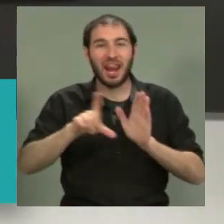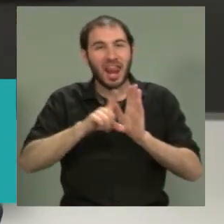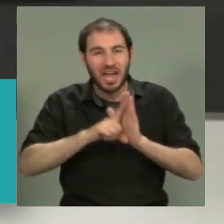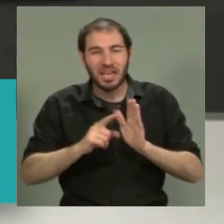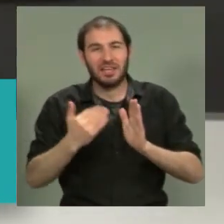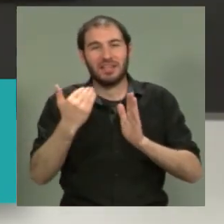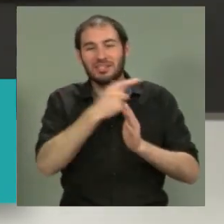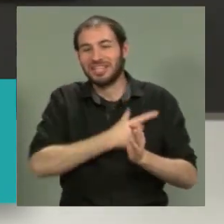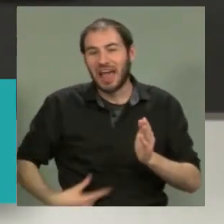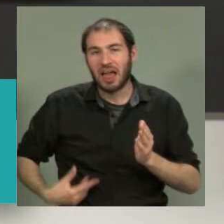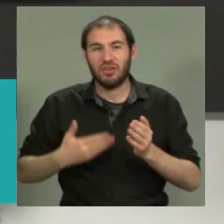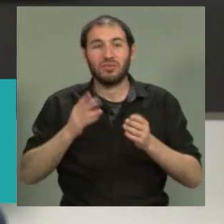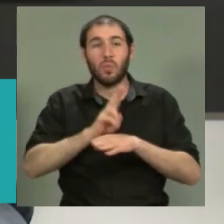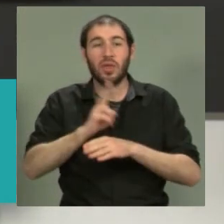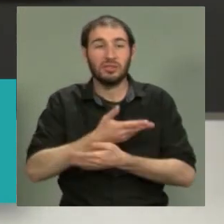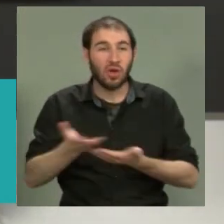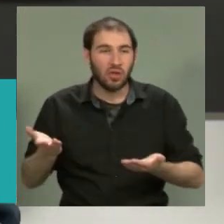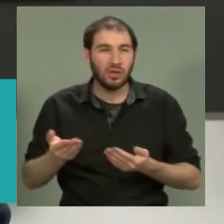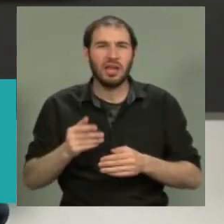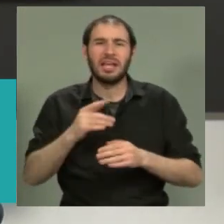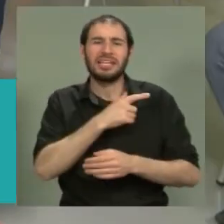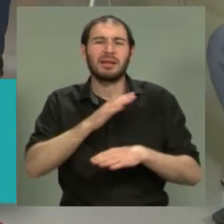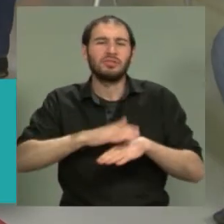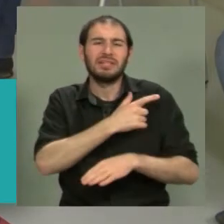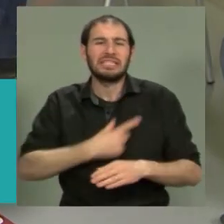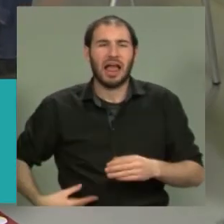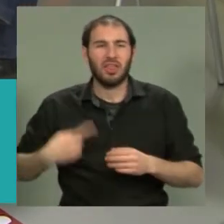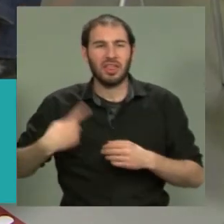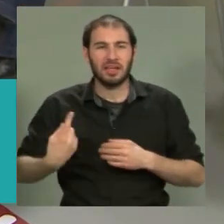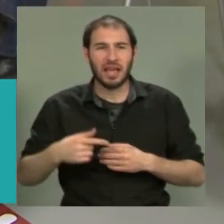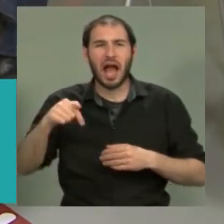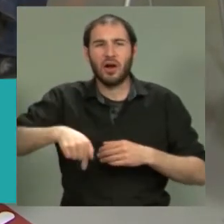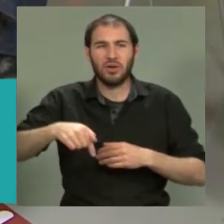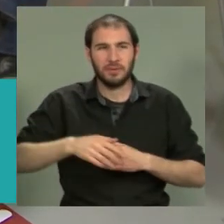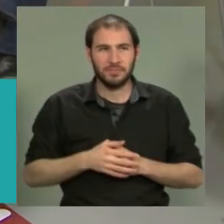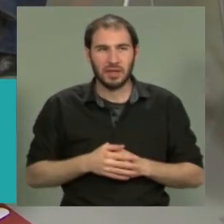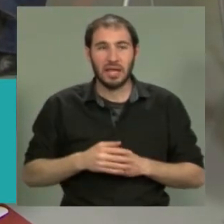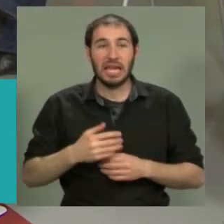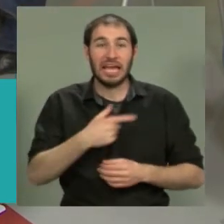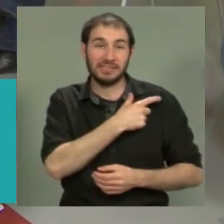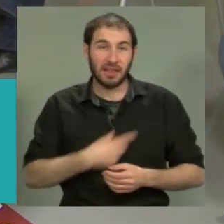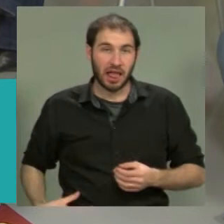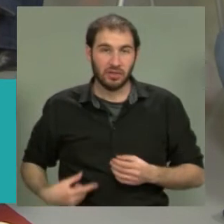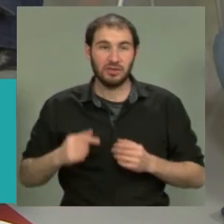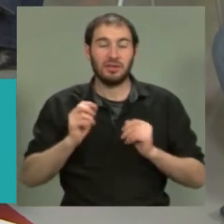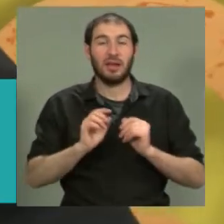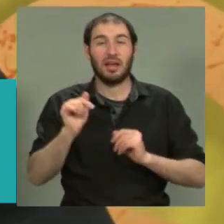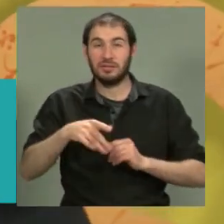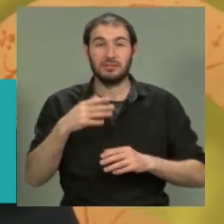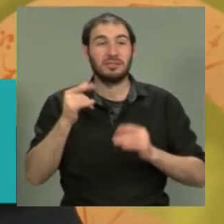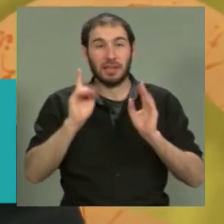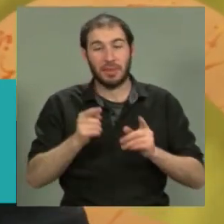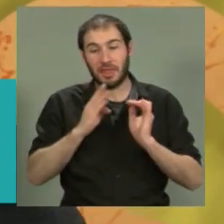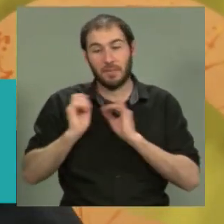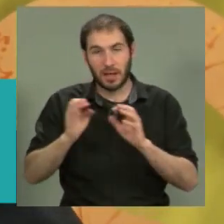hay un Estado que nos cobija a todos. ¿Cuál es el rol del Estado en este momento? Bueno, el rol del Estado es el tema que de pronto tenemos que trabajarlo